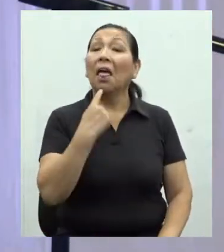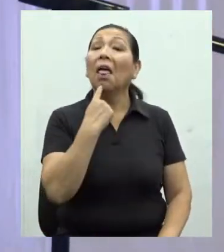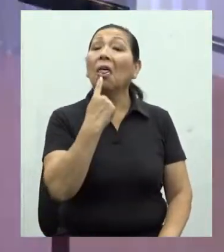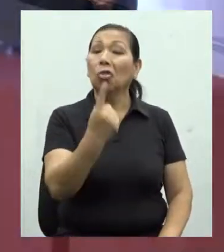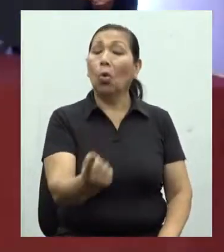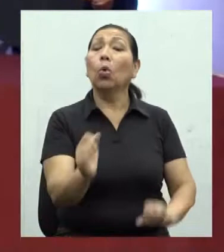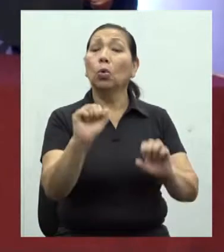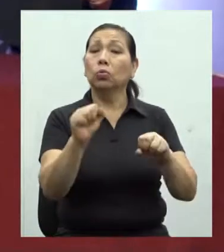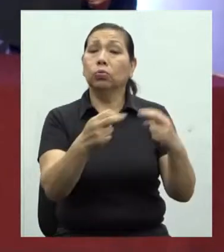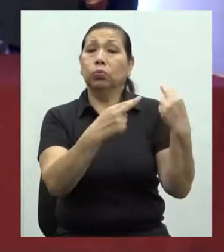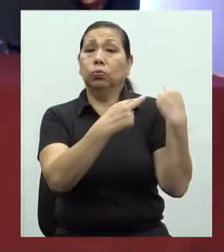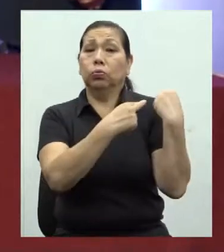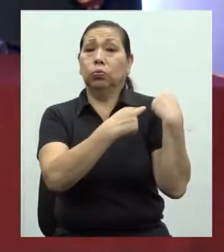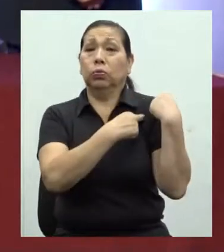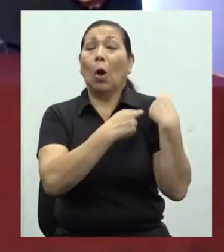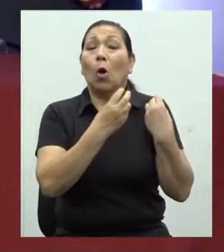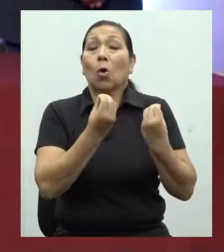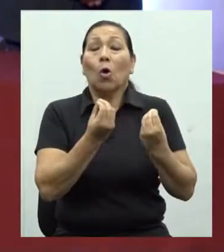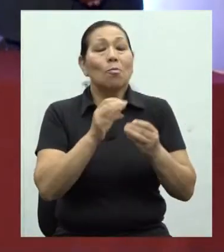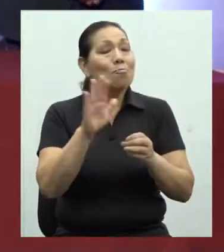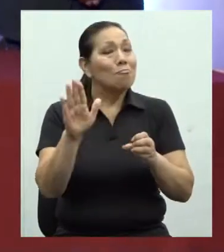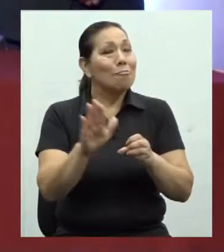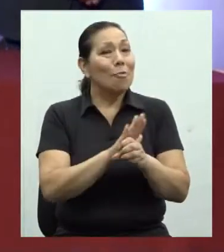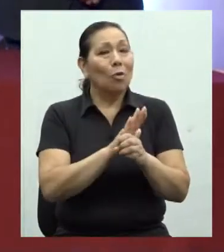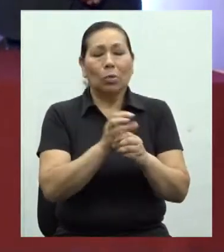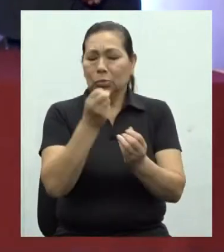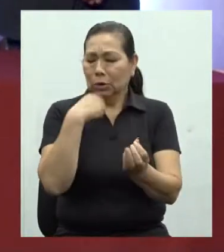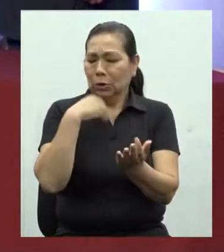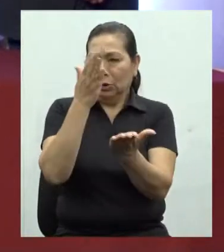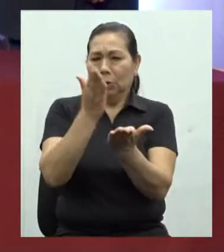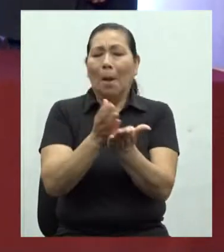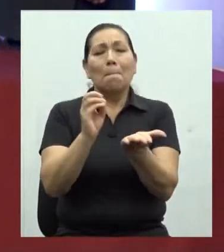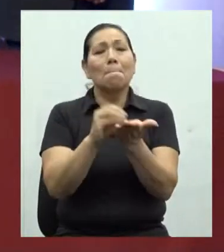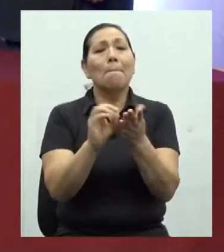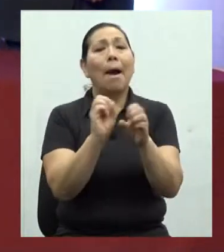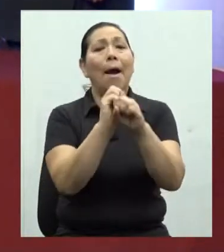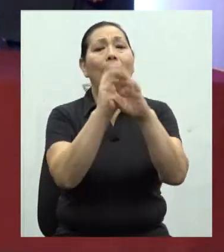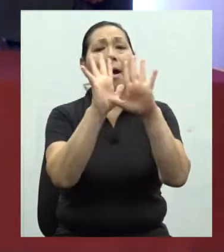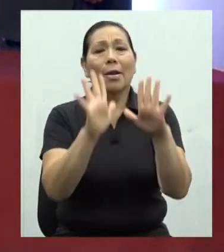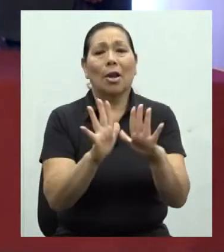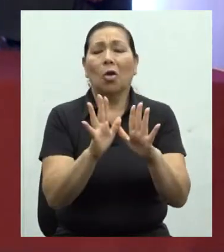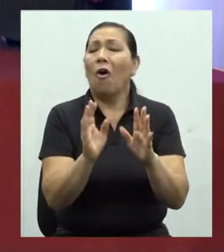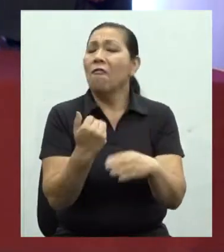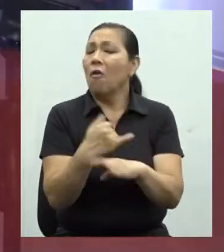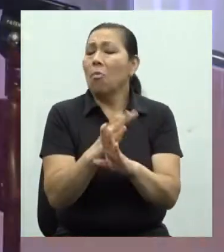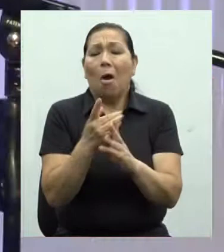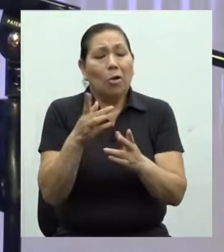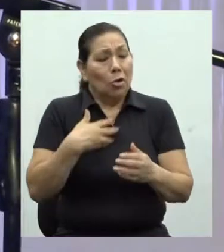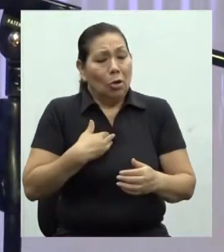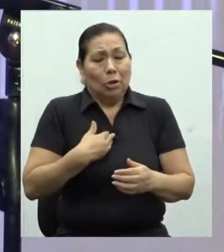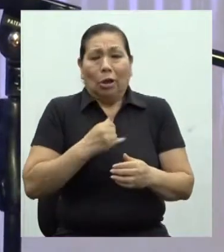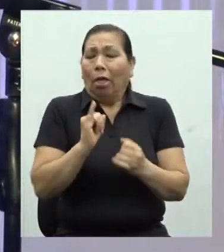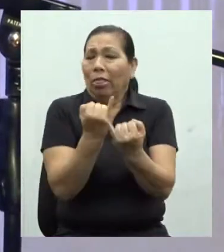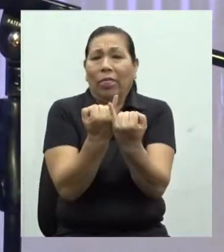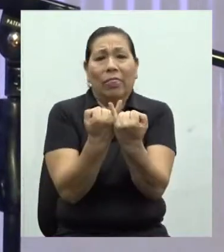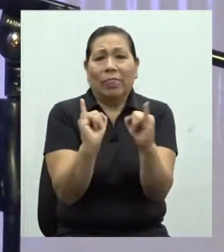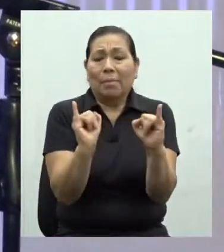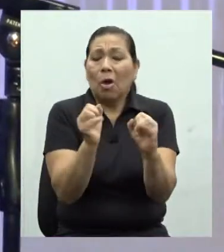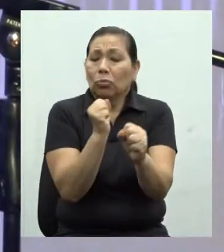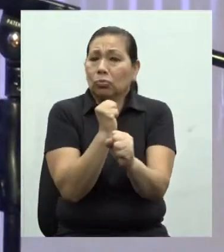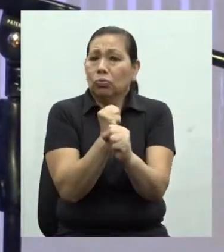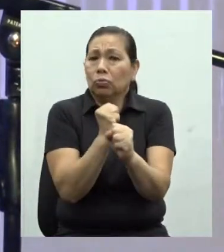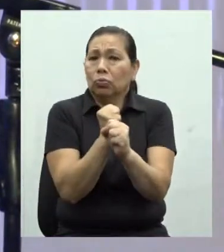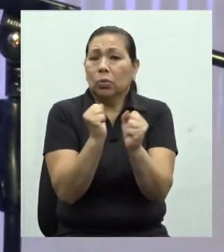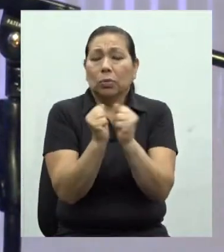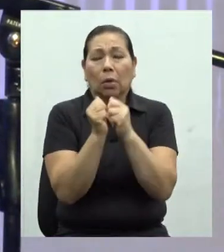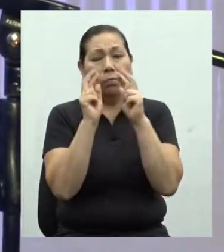su compromiso de ejercer el cargo con total imparcialidad, transparencia e independencia y, sobre todo, de trabajar